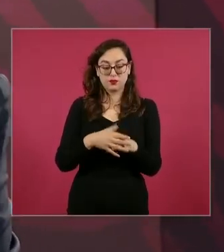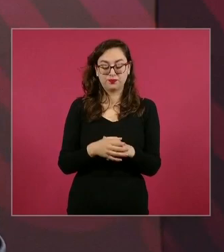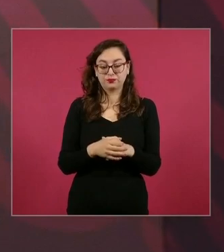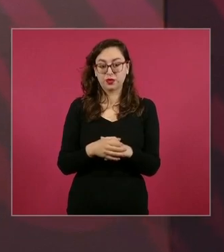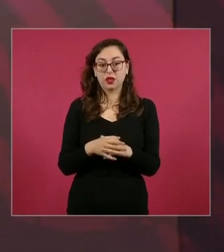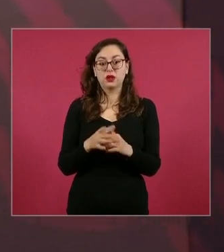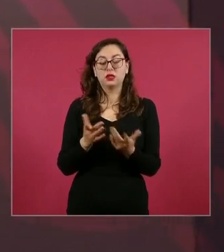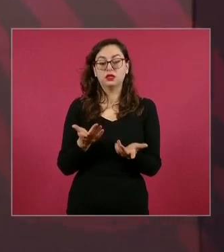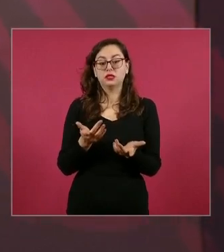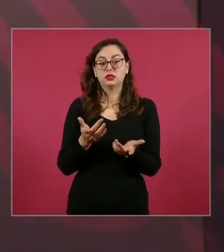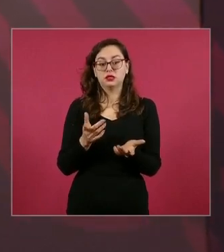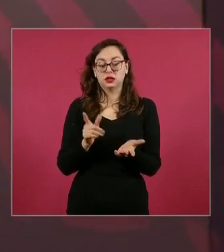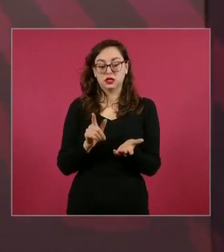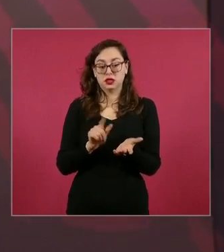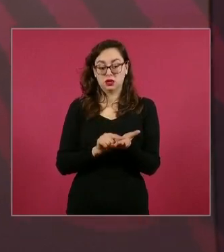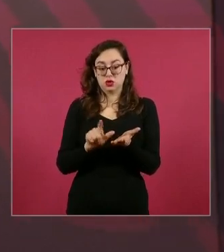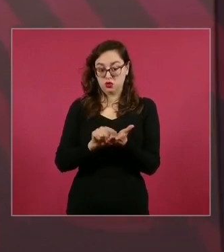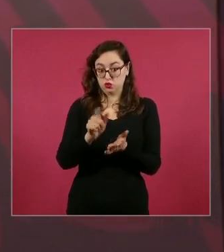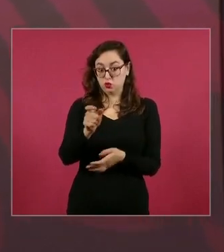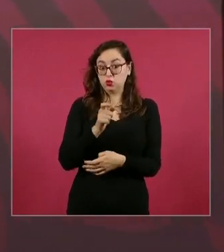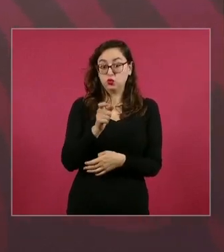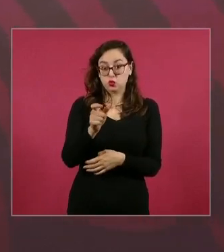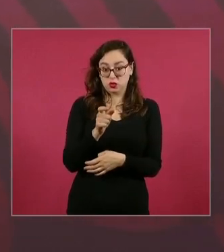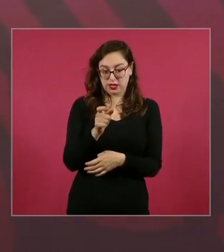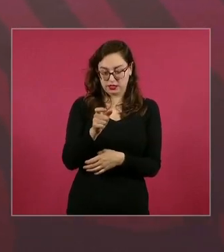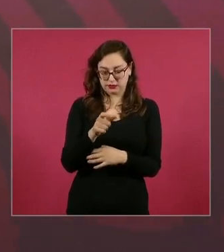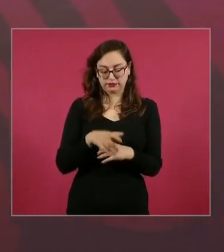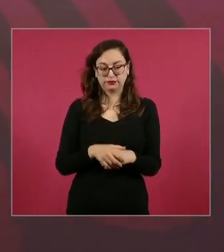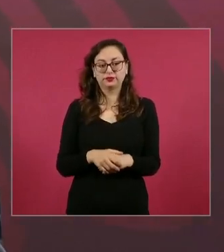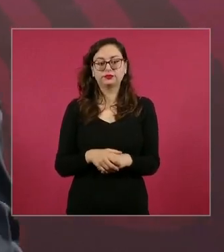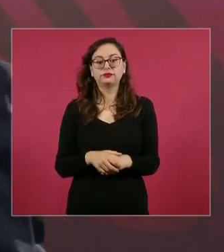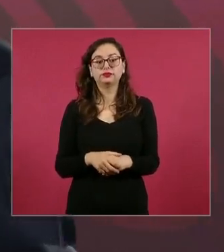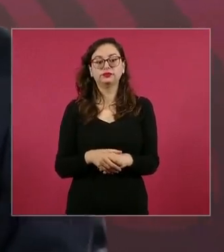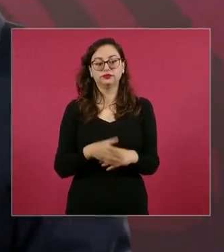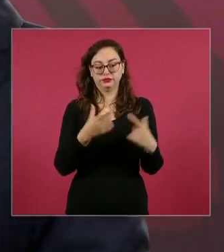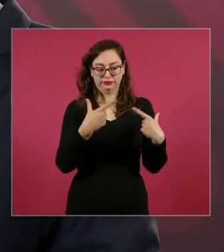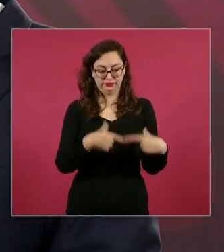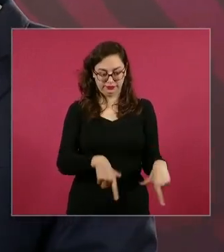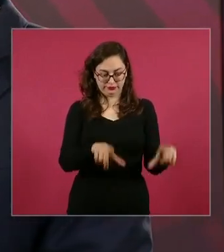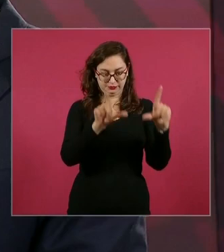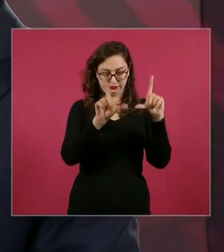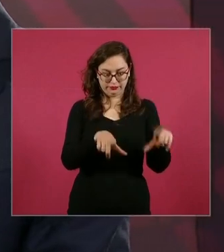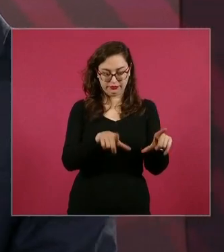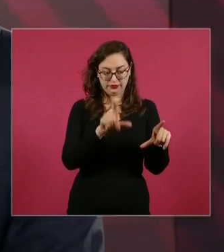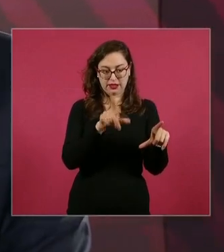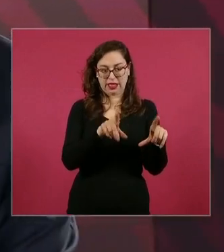a una noticia no en redes y